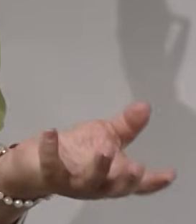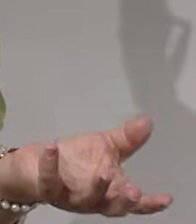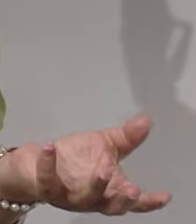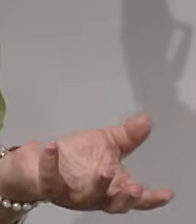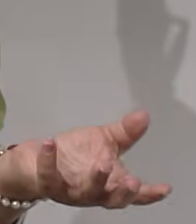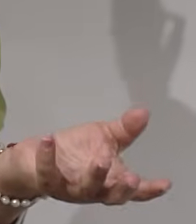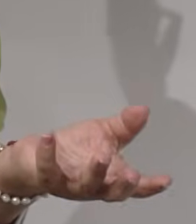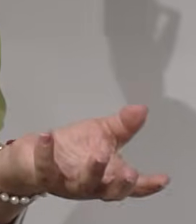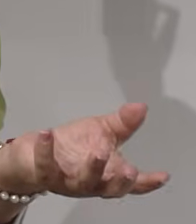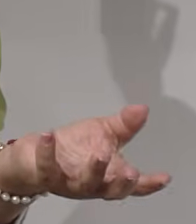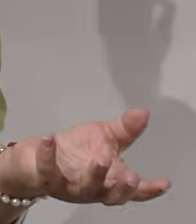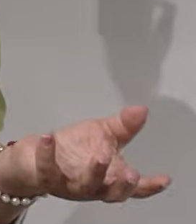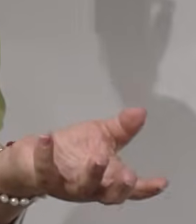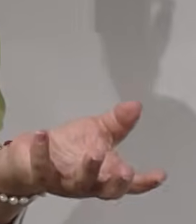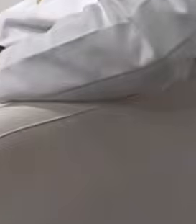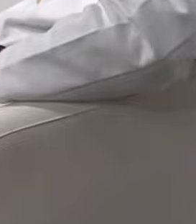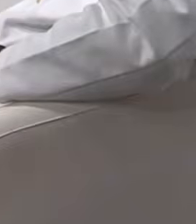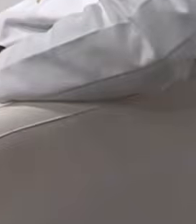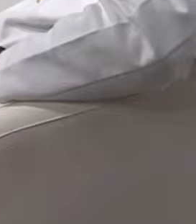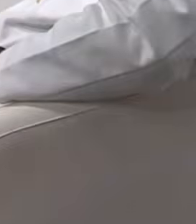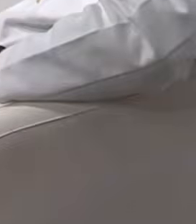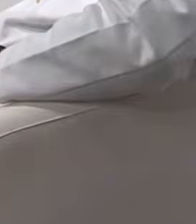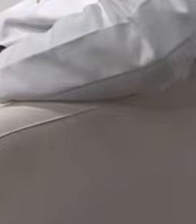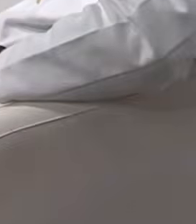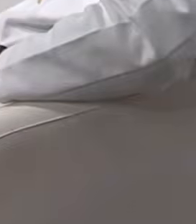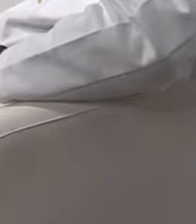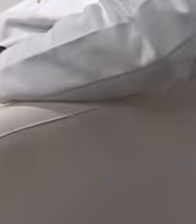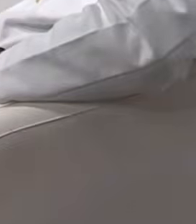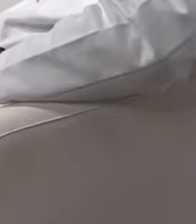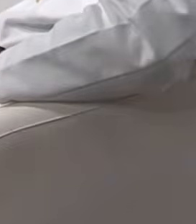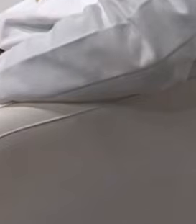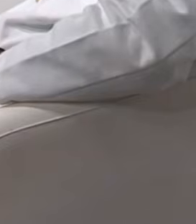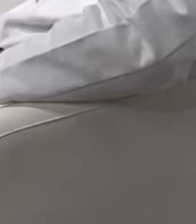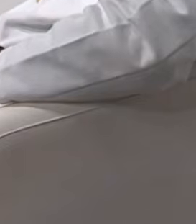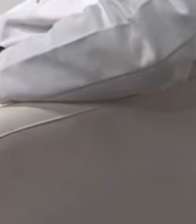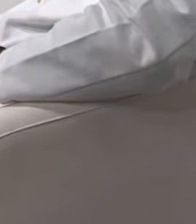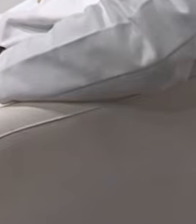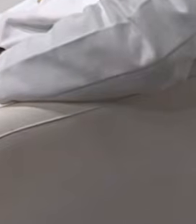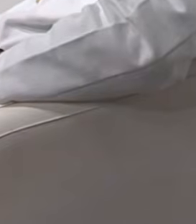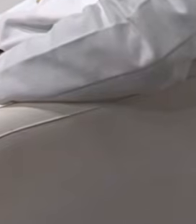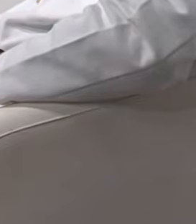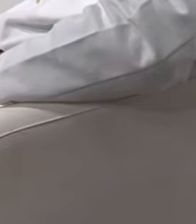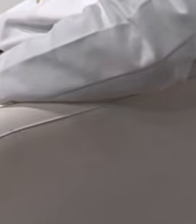lugar acogedor, precioso, sí. pero el ser humano ahí adentro estaba...